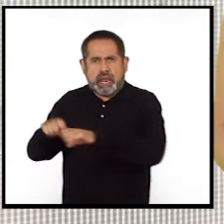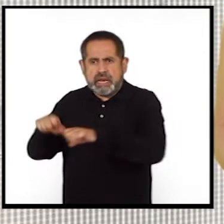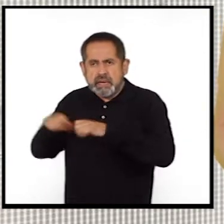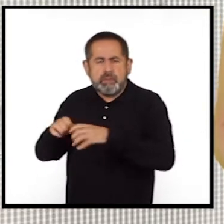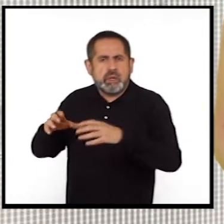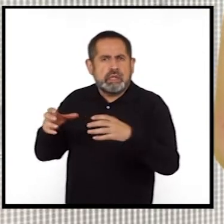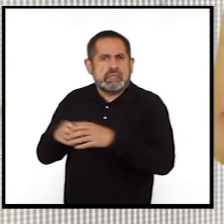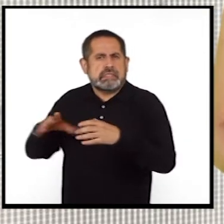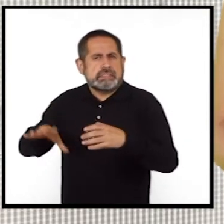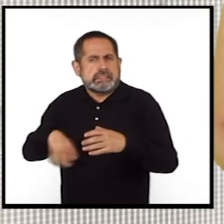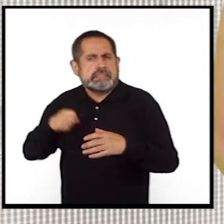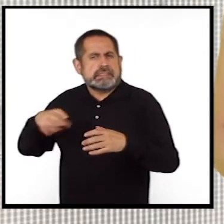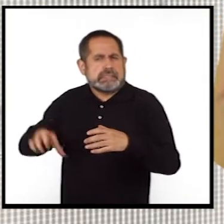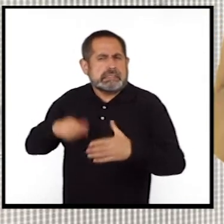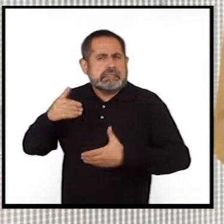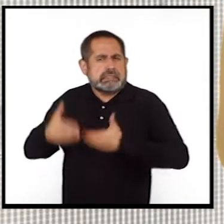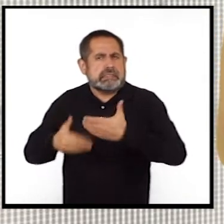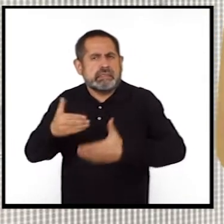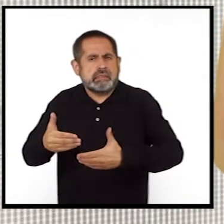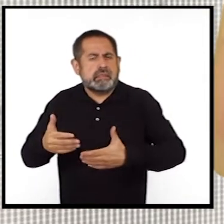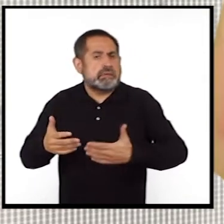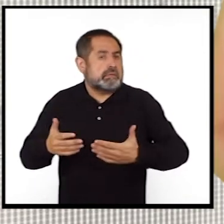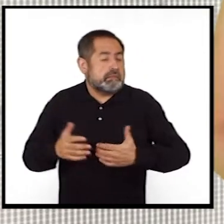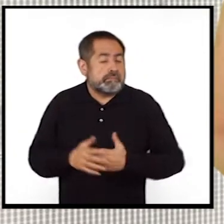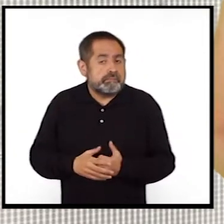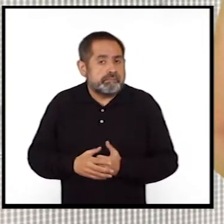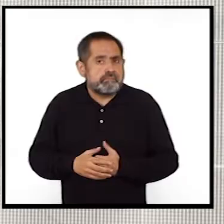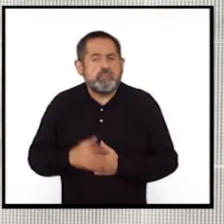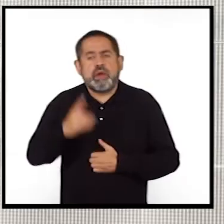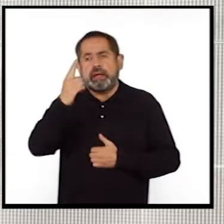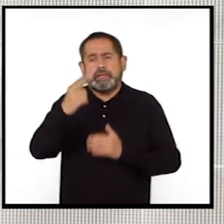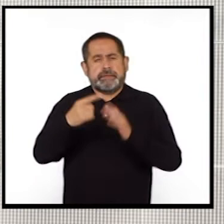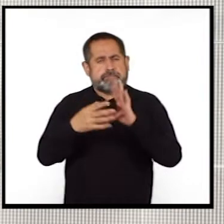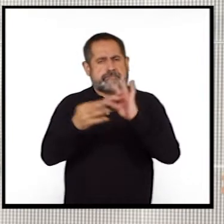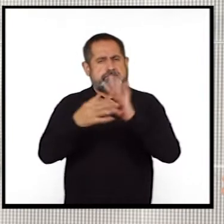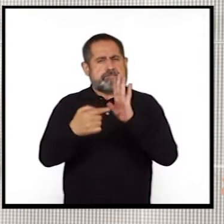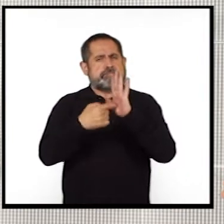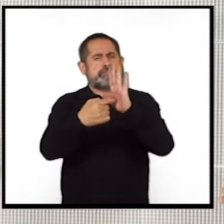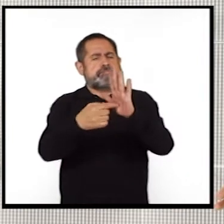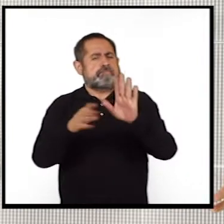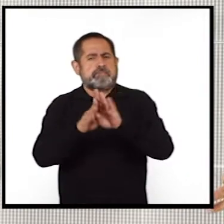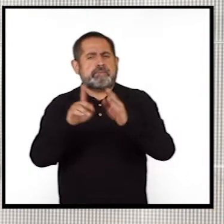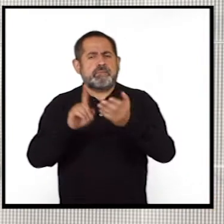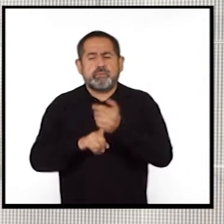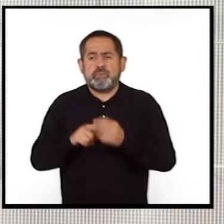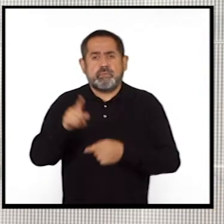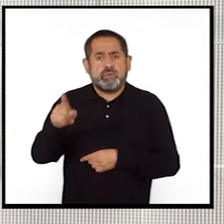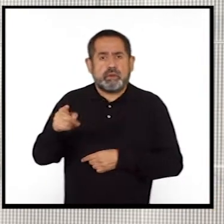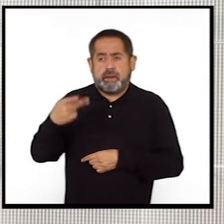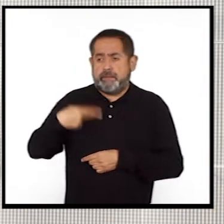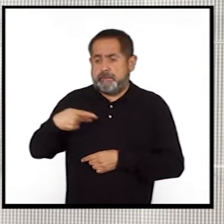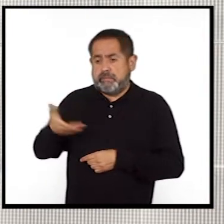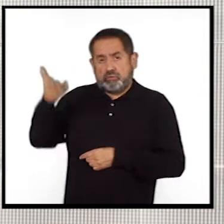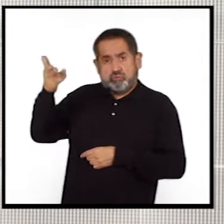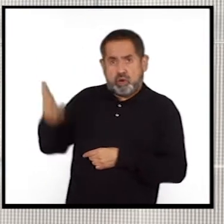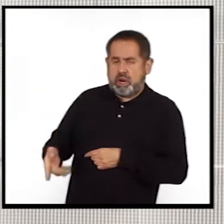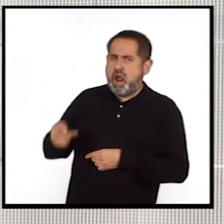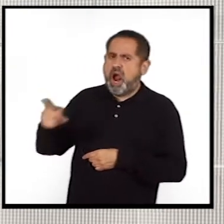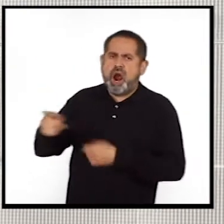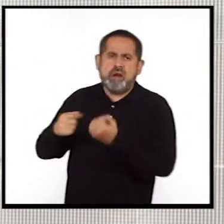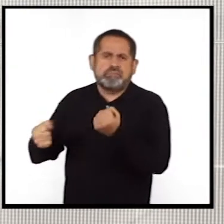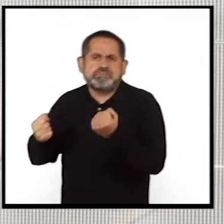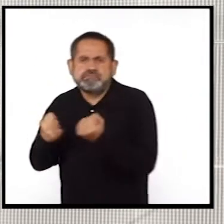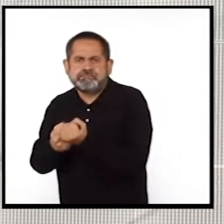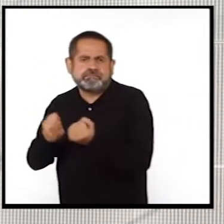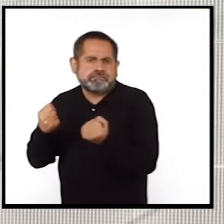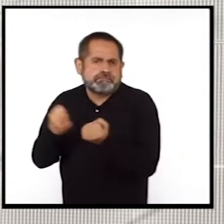con su equipo de trabajo ha puesto para llevar a cabo este evento. Y hablando de visionarios, me complace presentarles